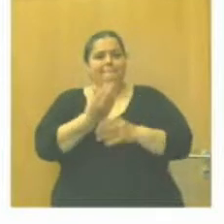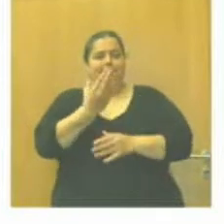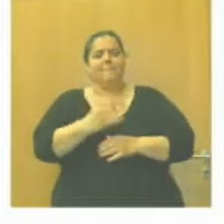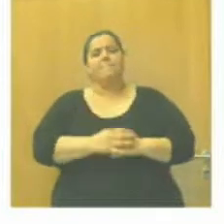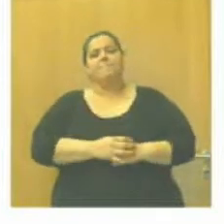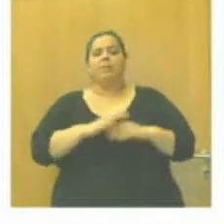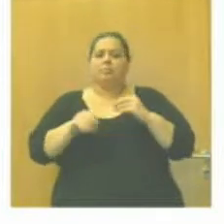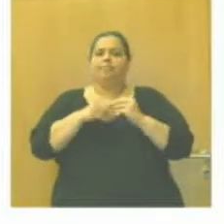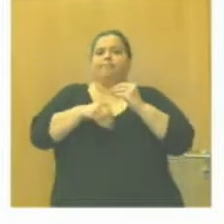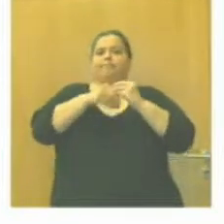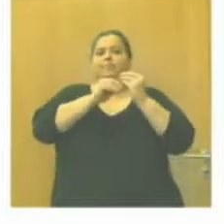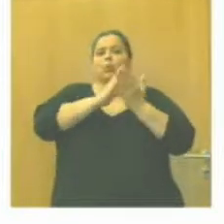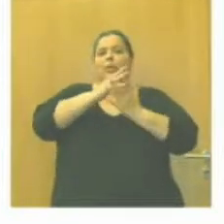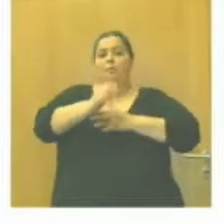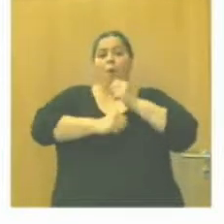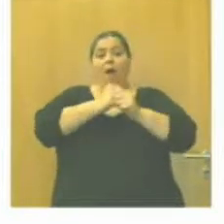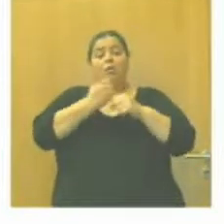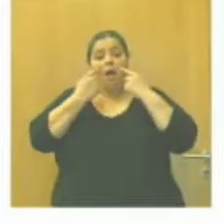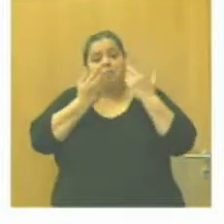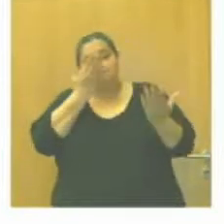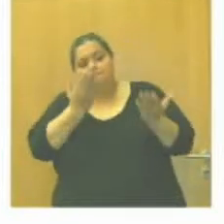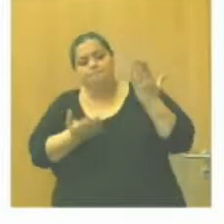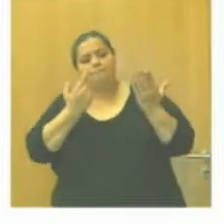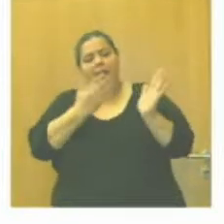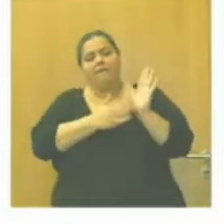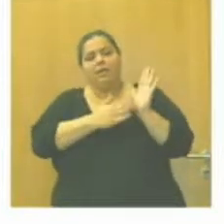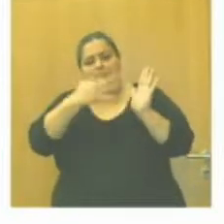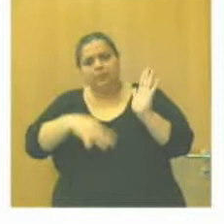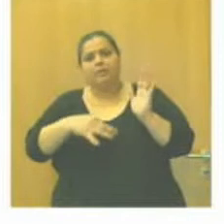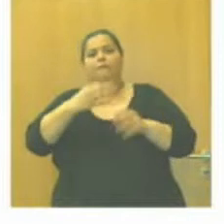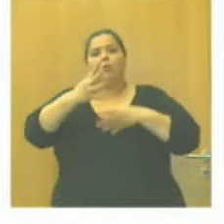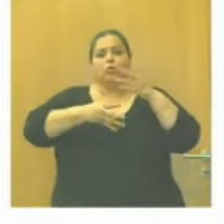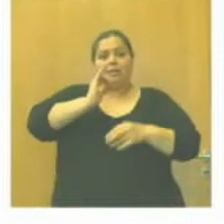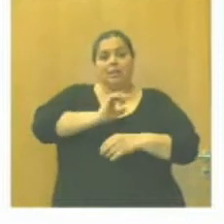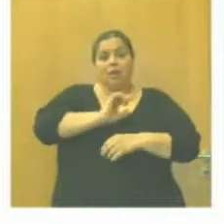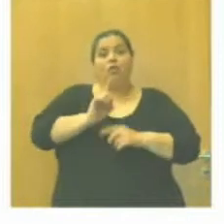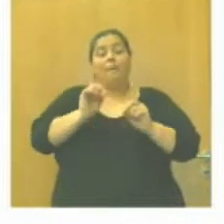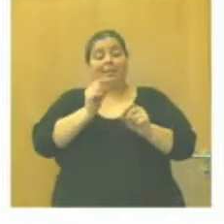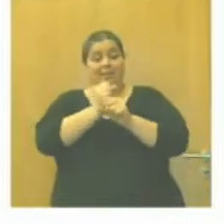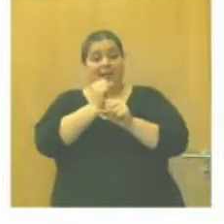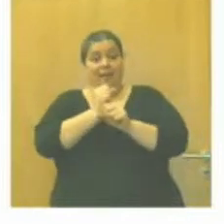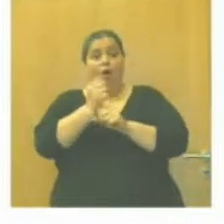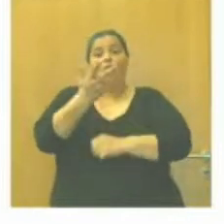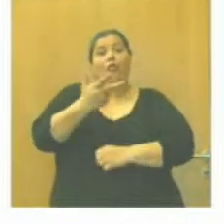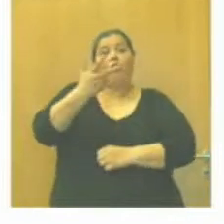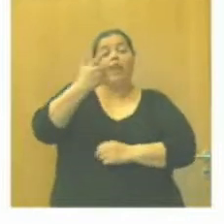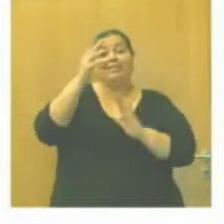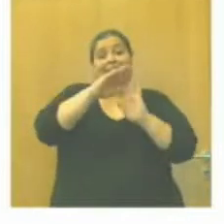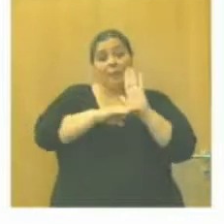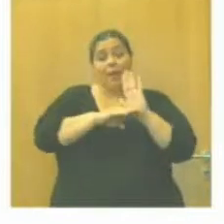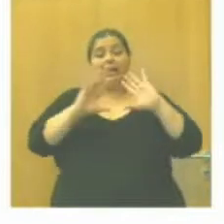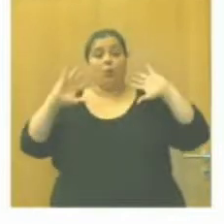que hemos acumulado en el último año. Y se ha trabajado también en estos 3 niveles, universal,